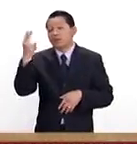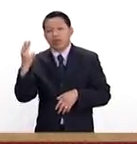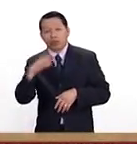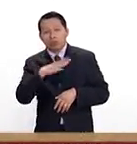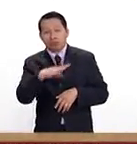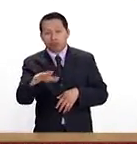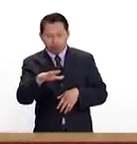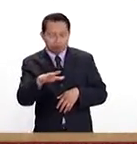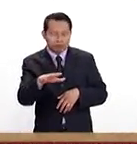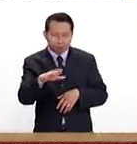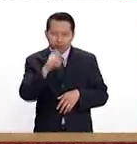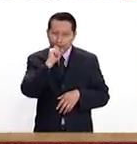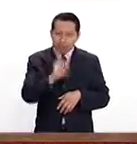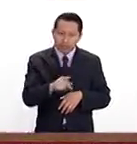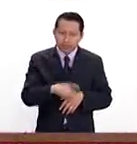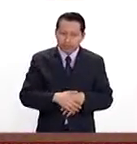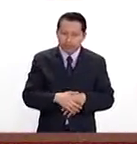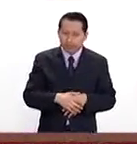el promedio.